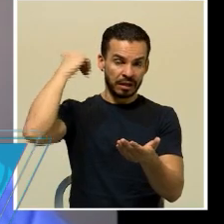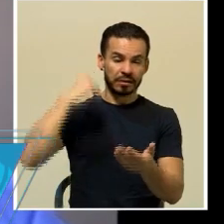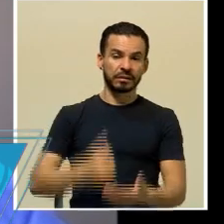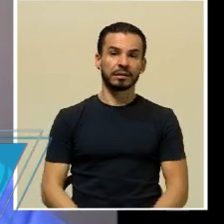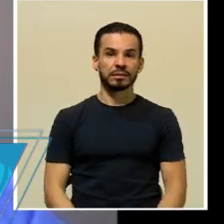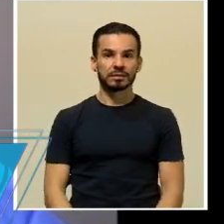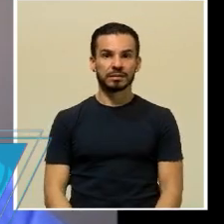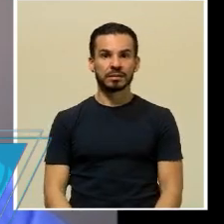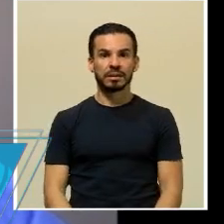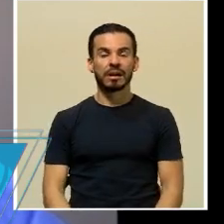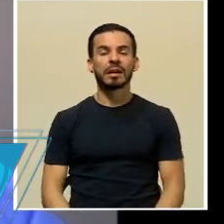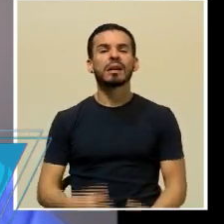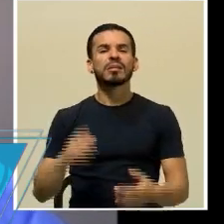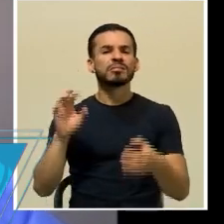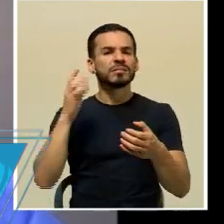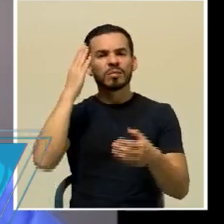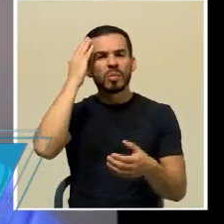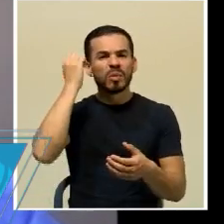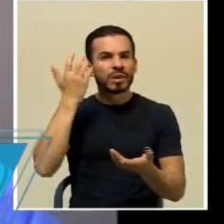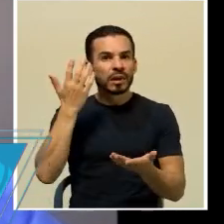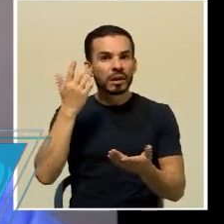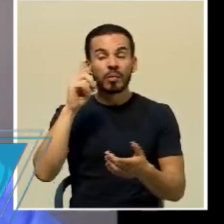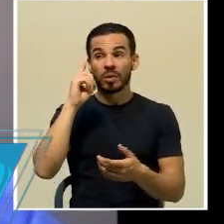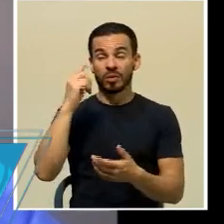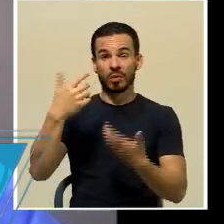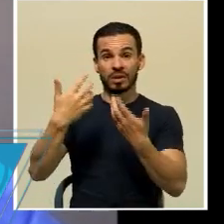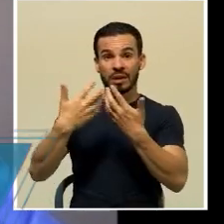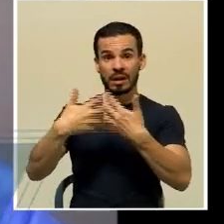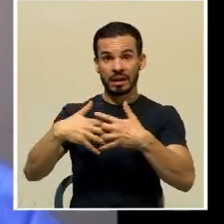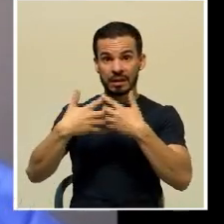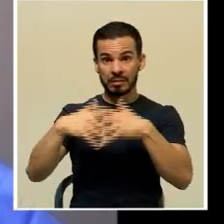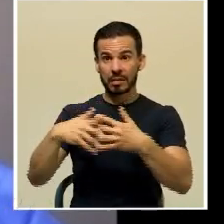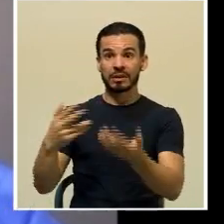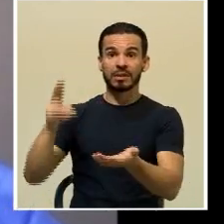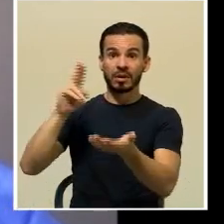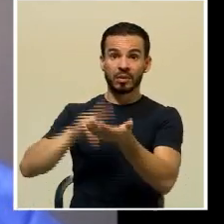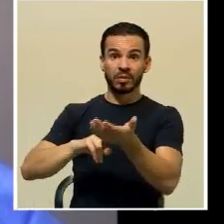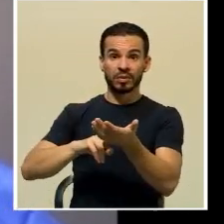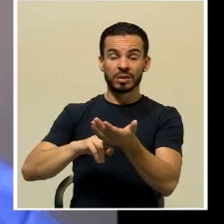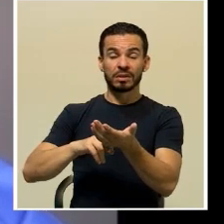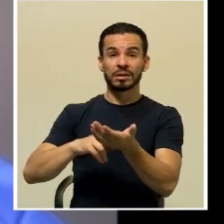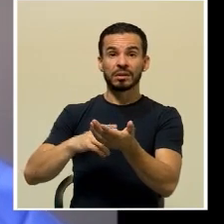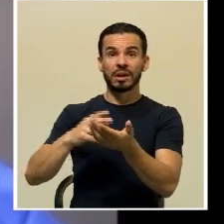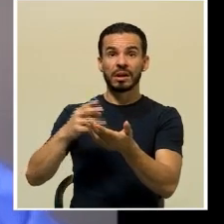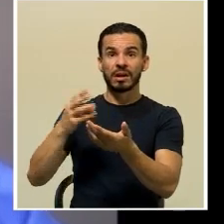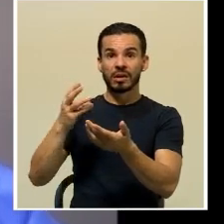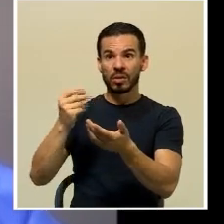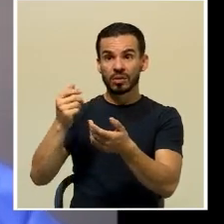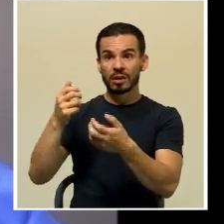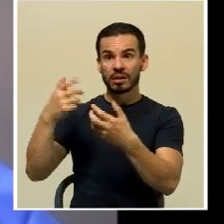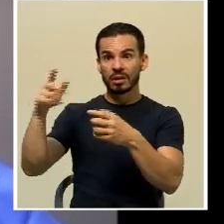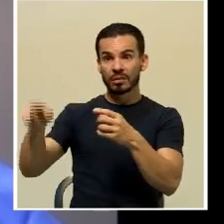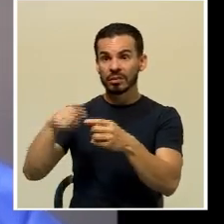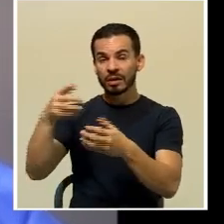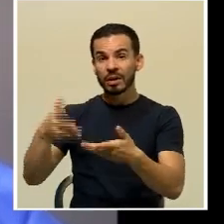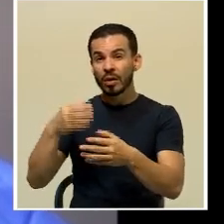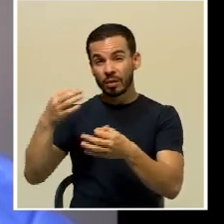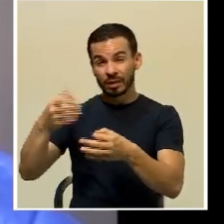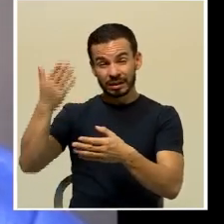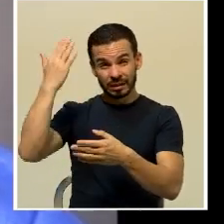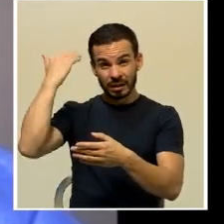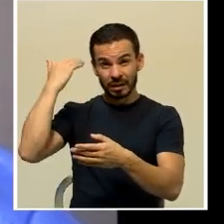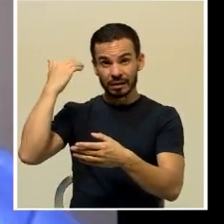Contraloría y se debe a que una de las empresas que fue adjudicada con una cantidad de ventiladores de la compra